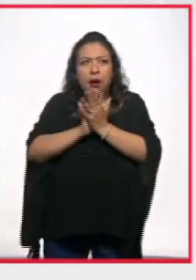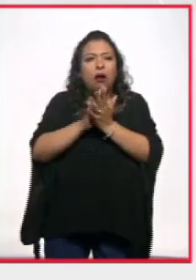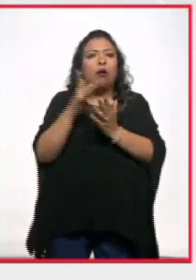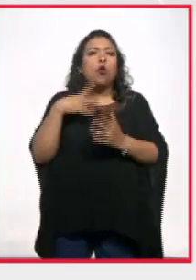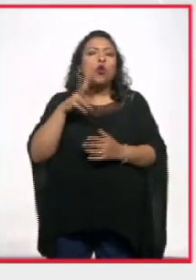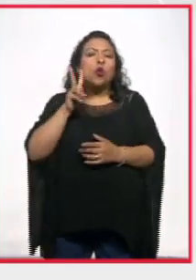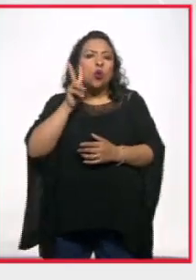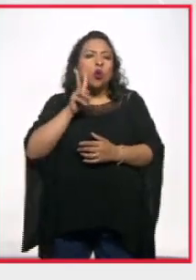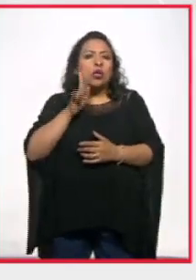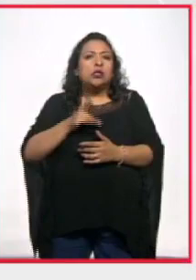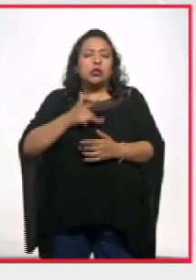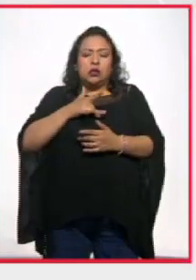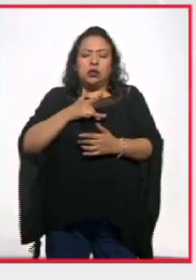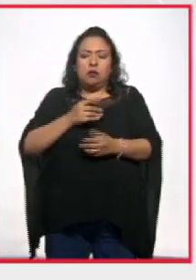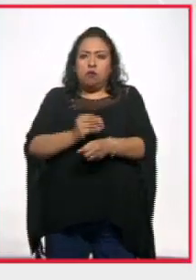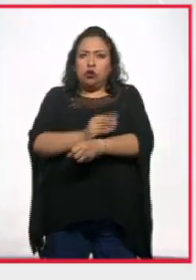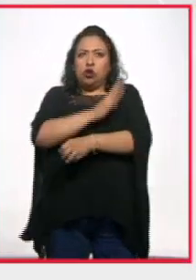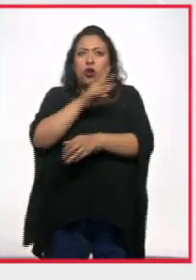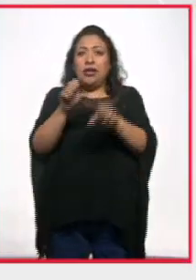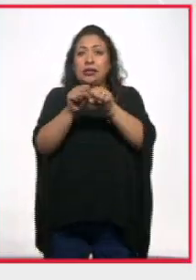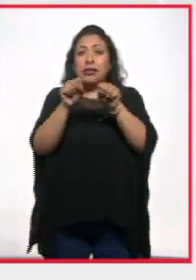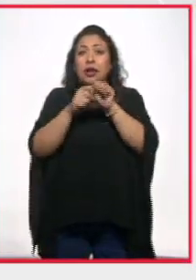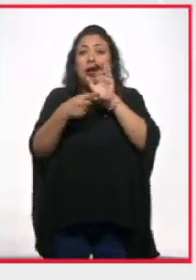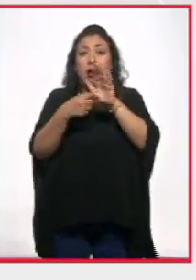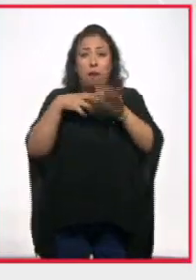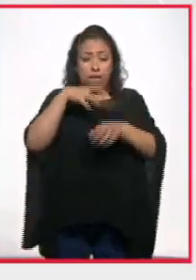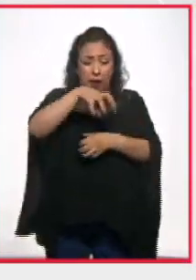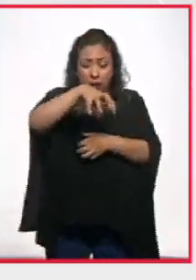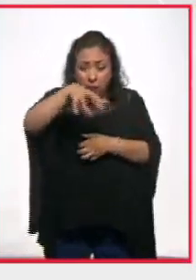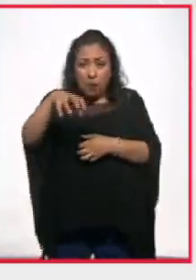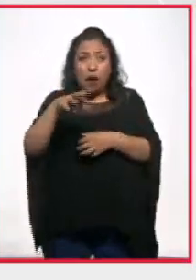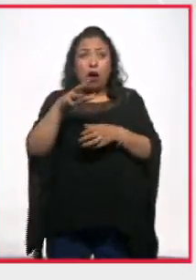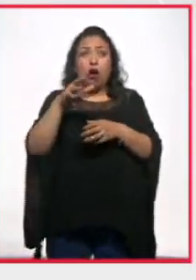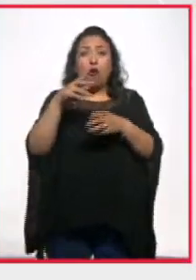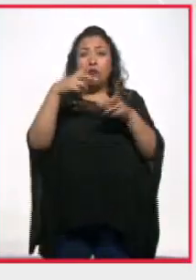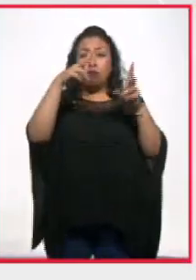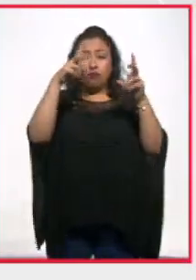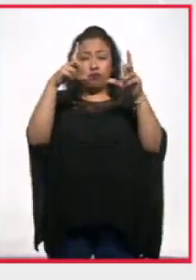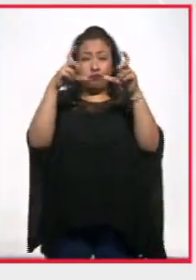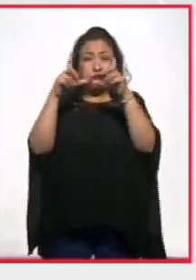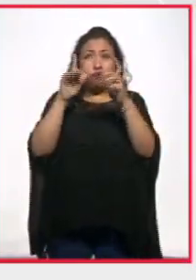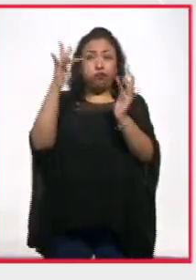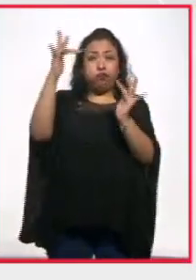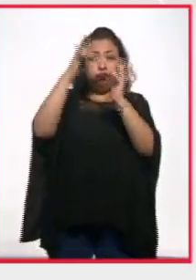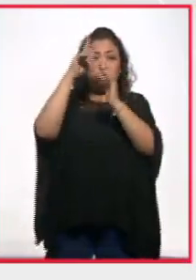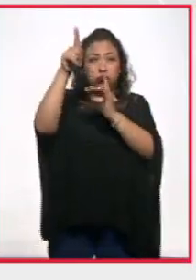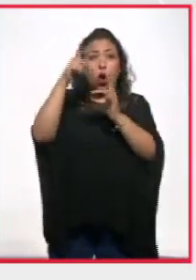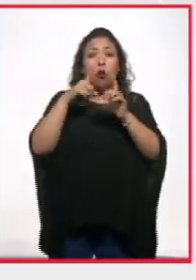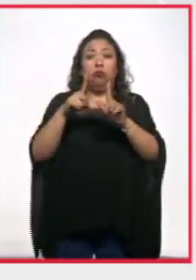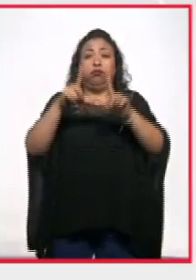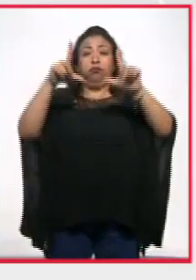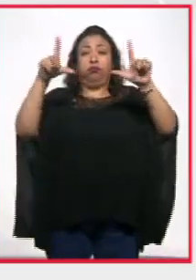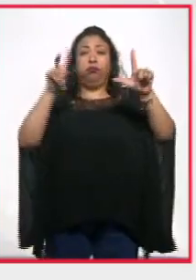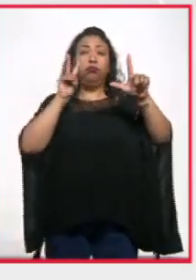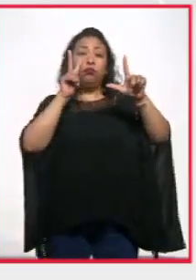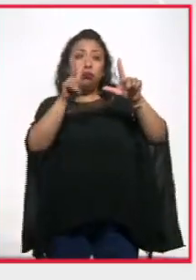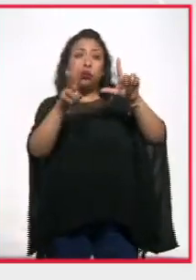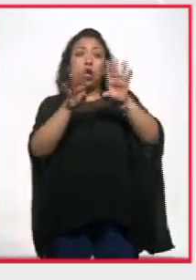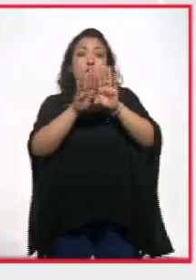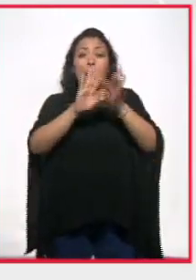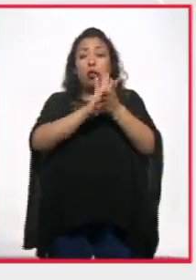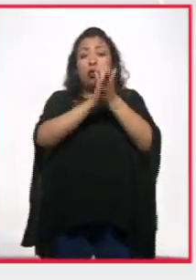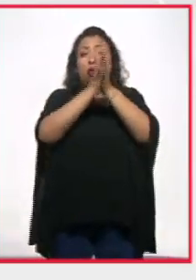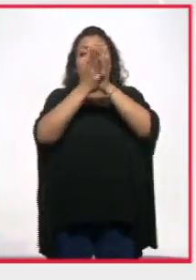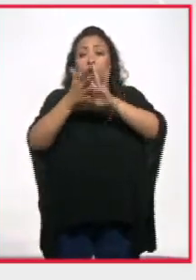experimentar sensaciones y emociones, la sala presenta maquetas, fotos satelitales y proyecciones de gran formato que muestran cómo se